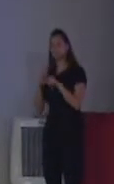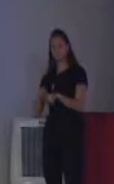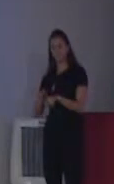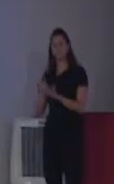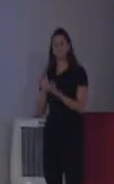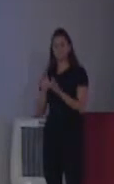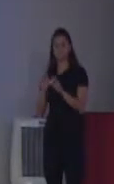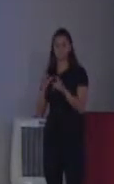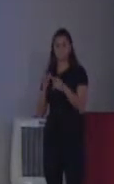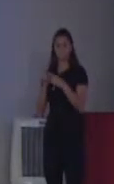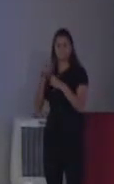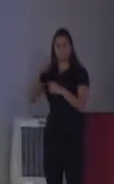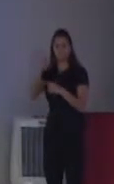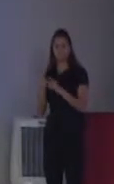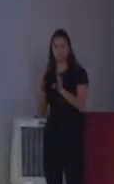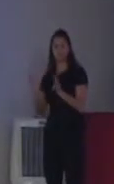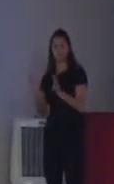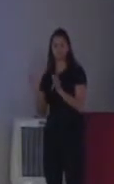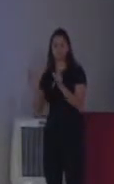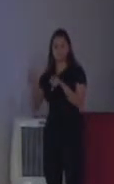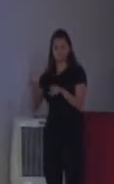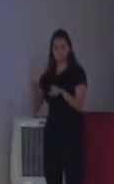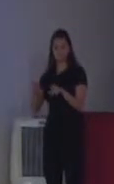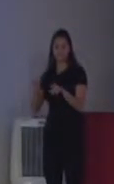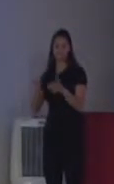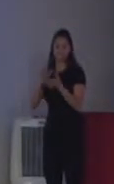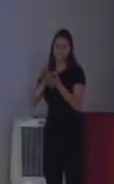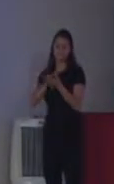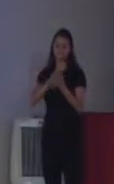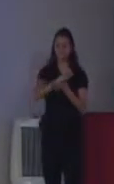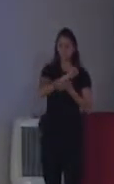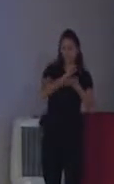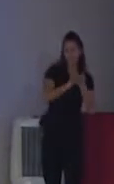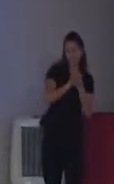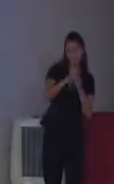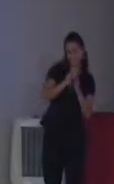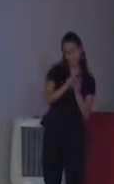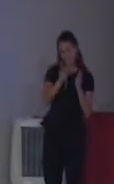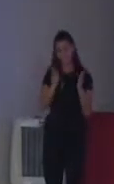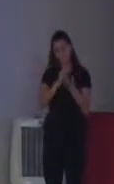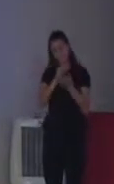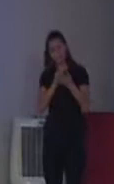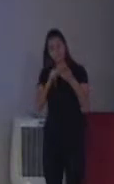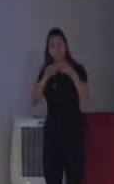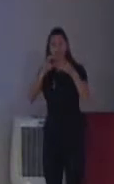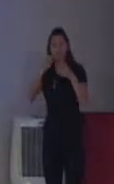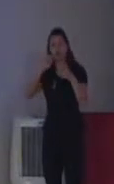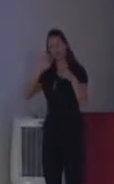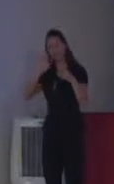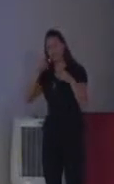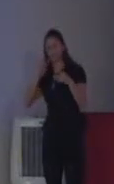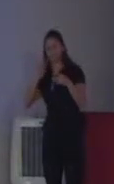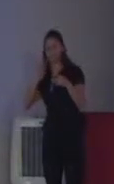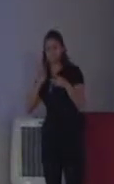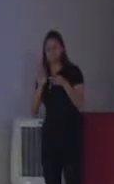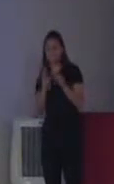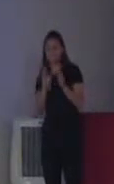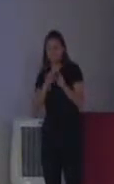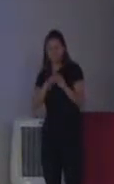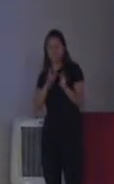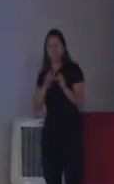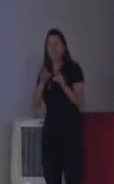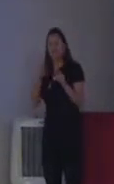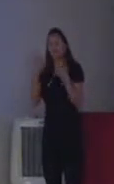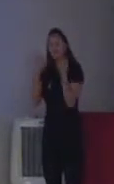justamente también en el siglo XIX, a partir de la ilustración y de la eugenesis, y es que se entendió el cuerpo como un espacio de